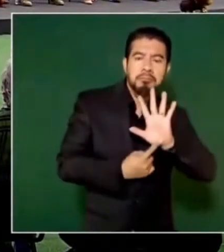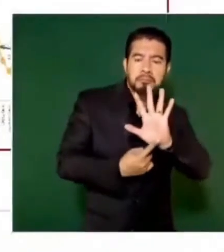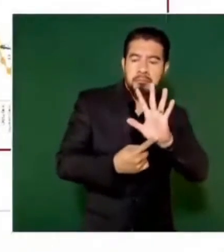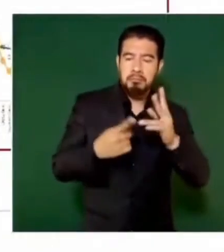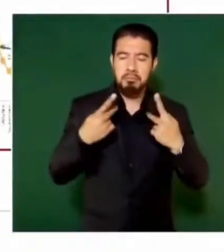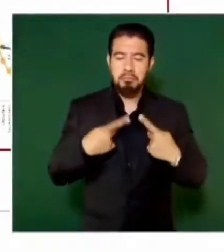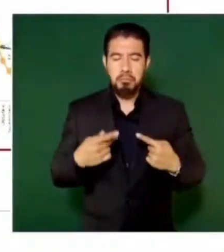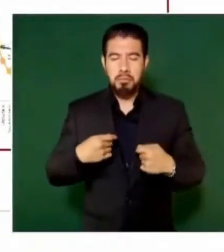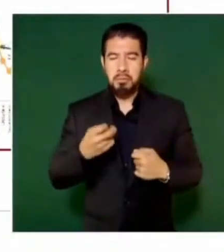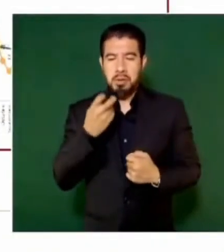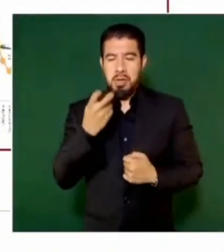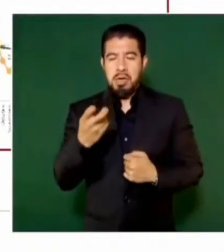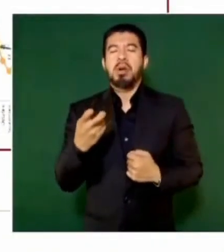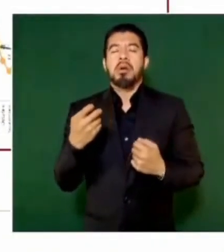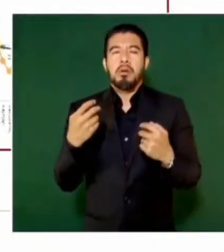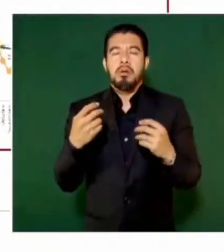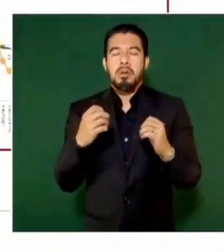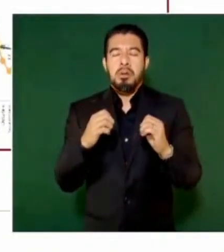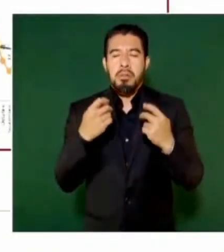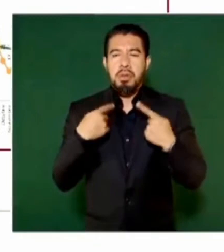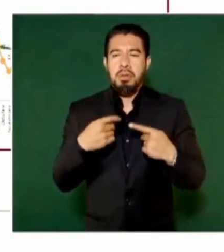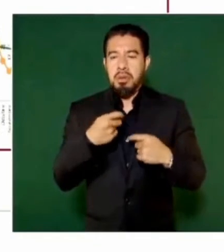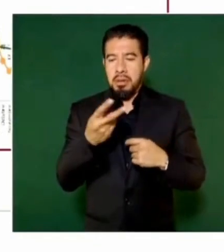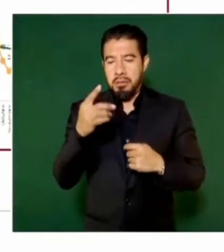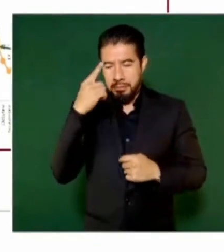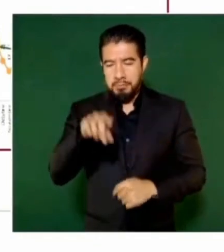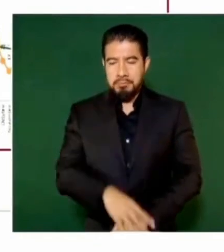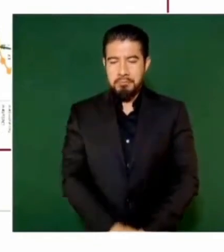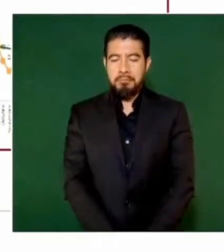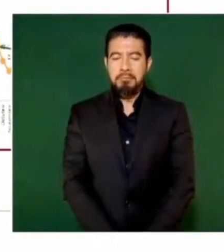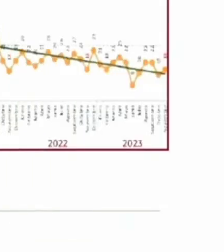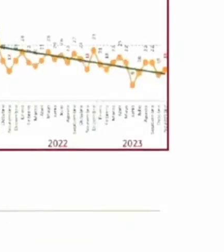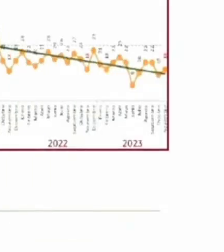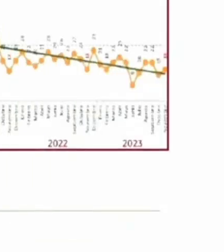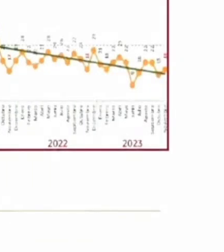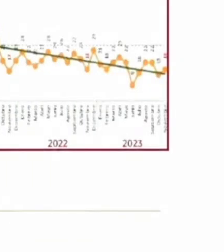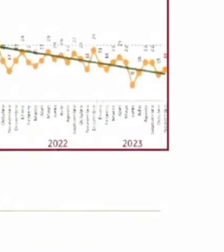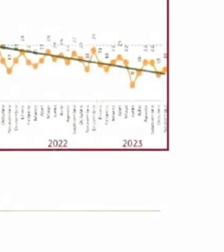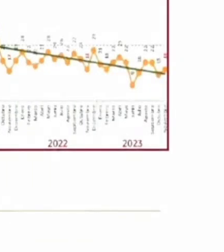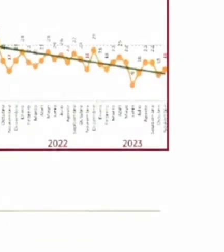va pues tomando conciencia. ¿Cómo?